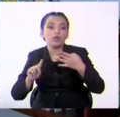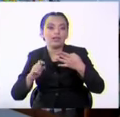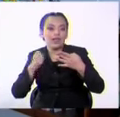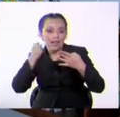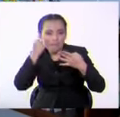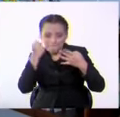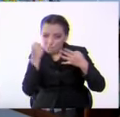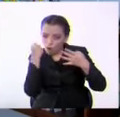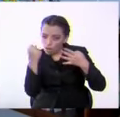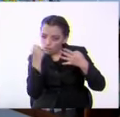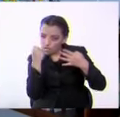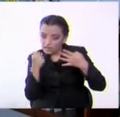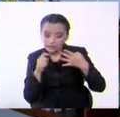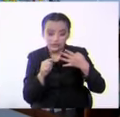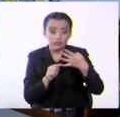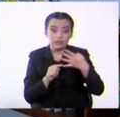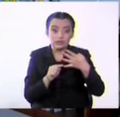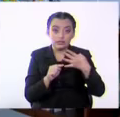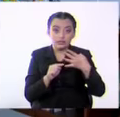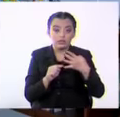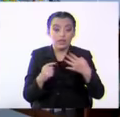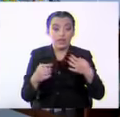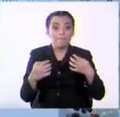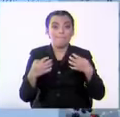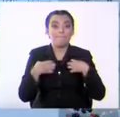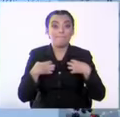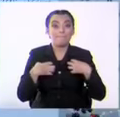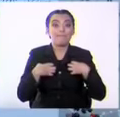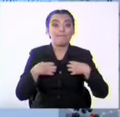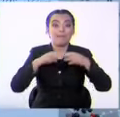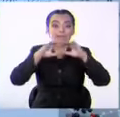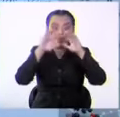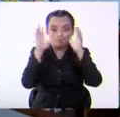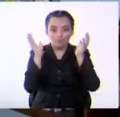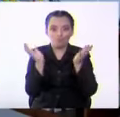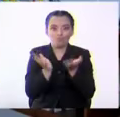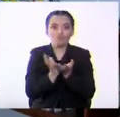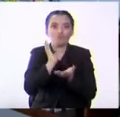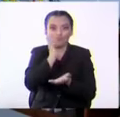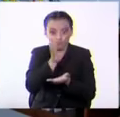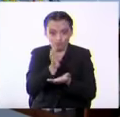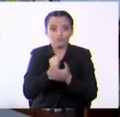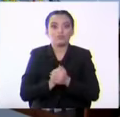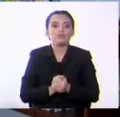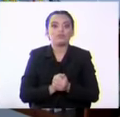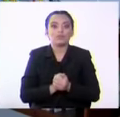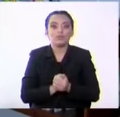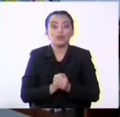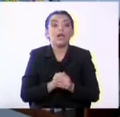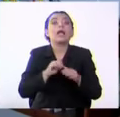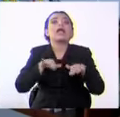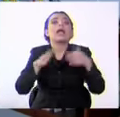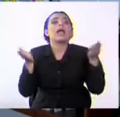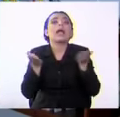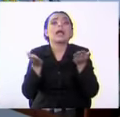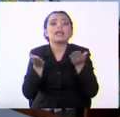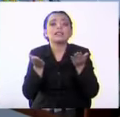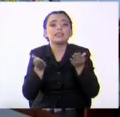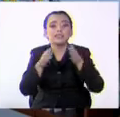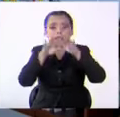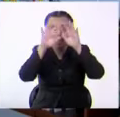a que son los que mantienen la vida en el planeta. ¿Qué podría tener ahí, por ejemplo? ¿O qué hace que los ecosistemas mantengan la